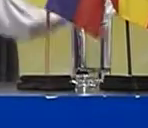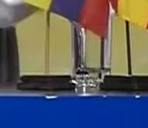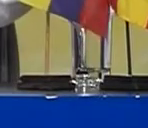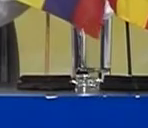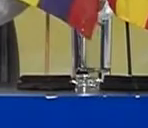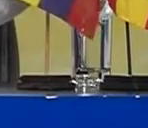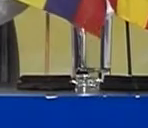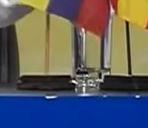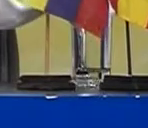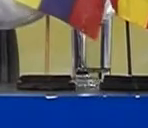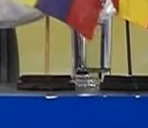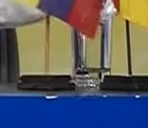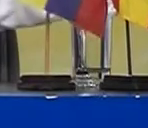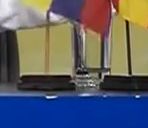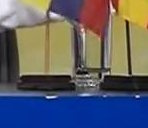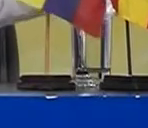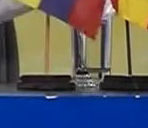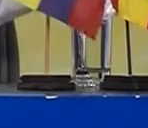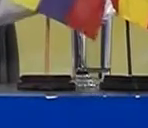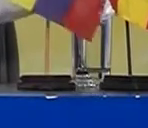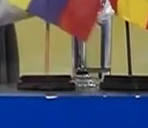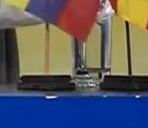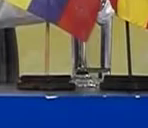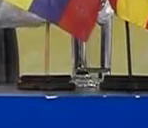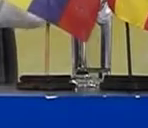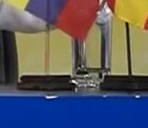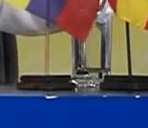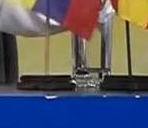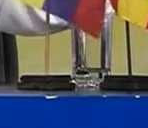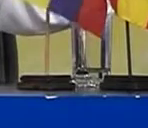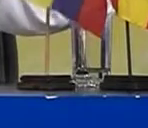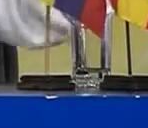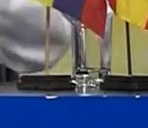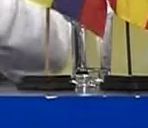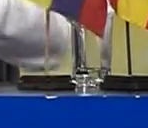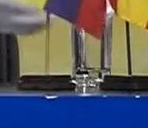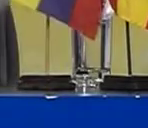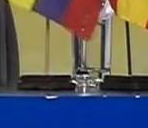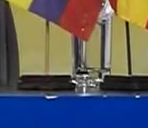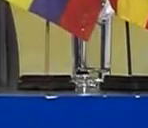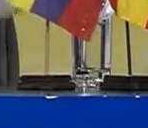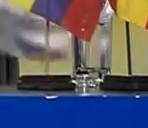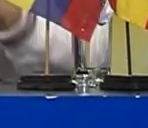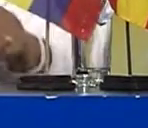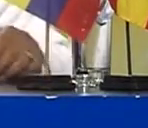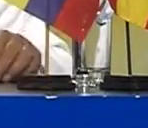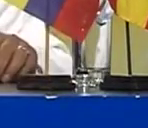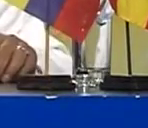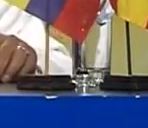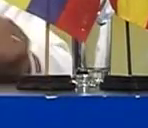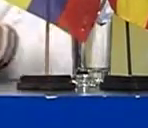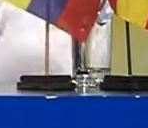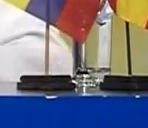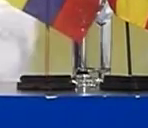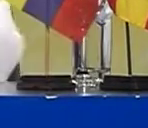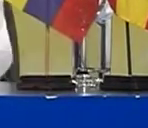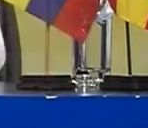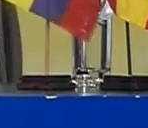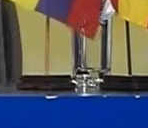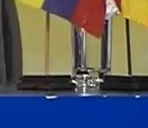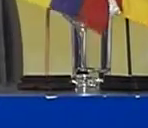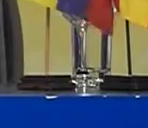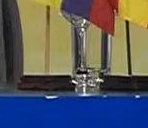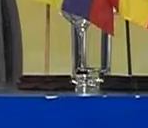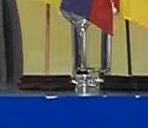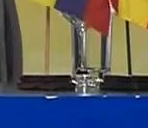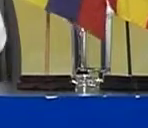El Señor quiere que nosotros nos renovemos. Una renovación total. Mira cómo dice